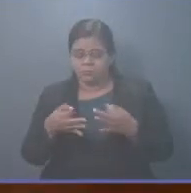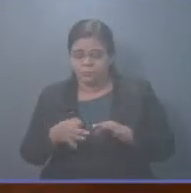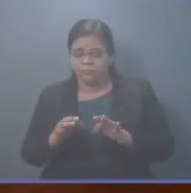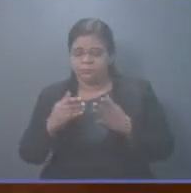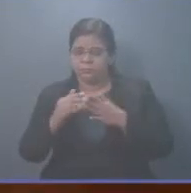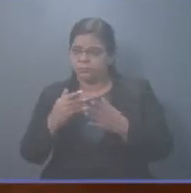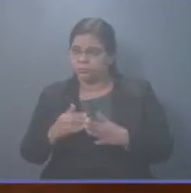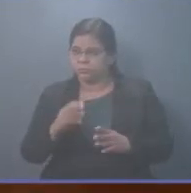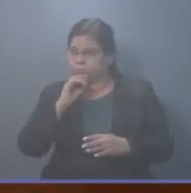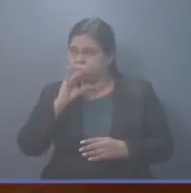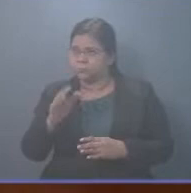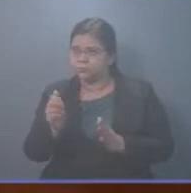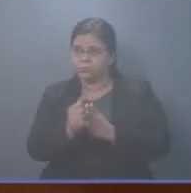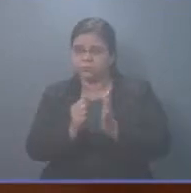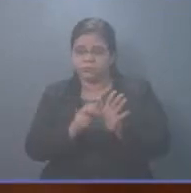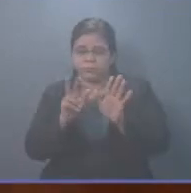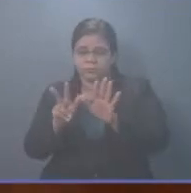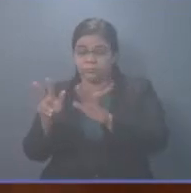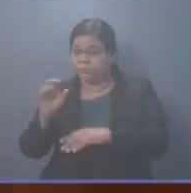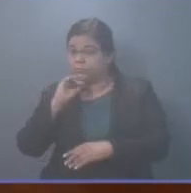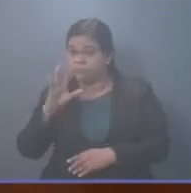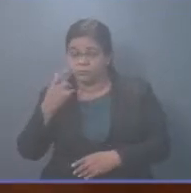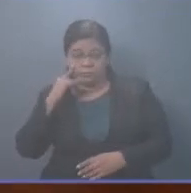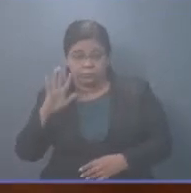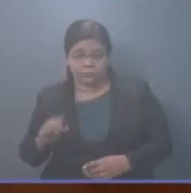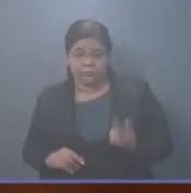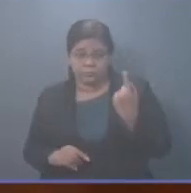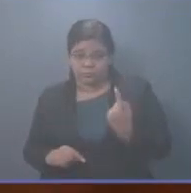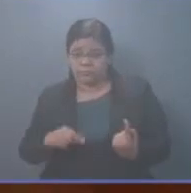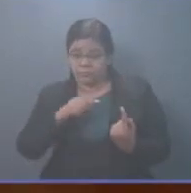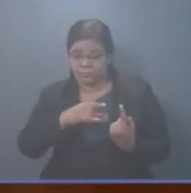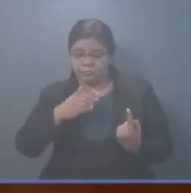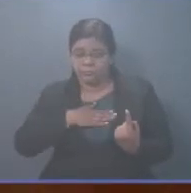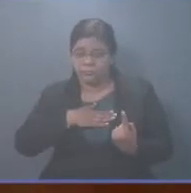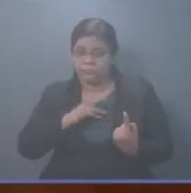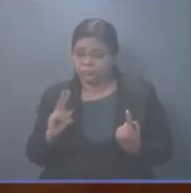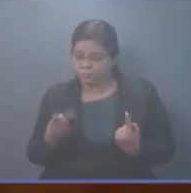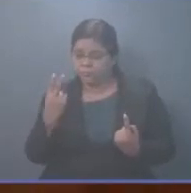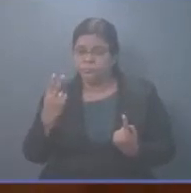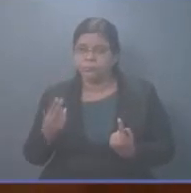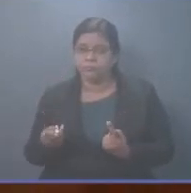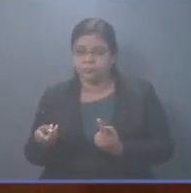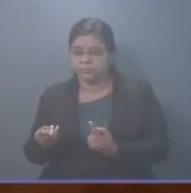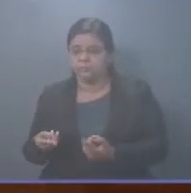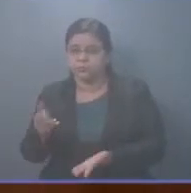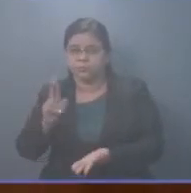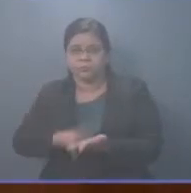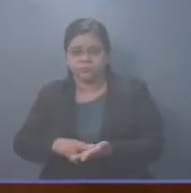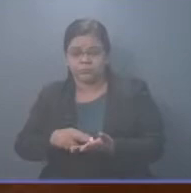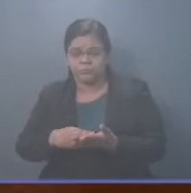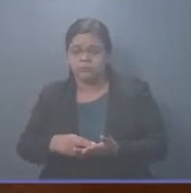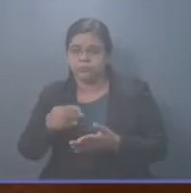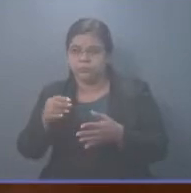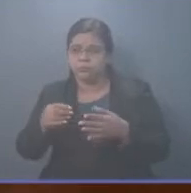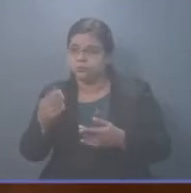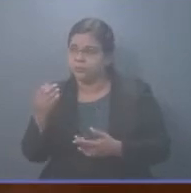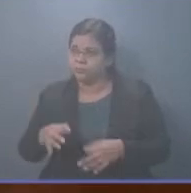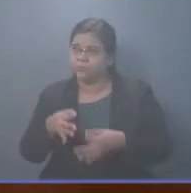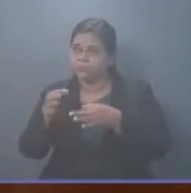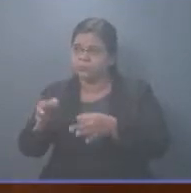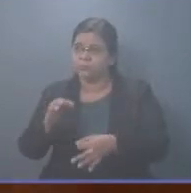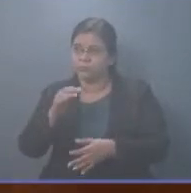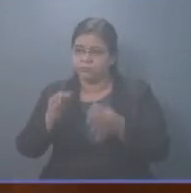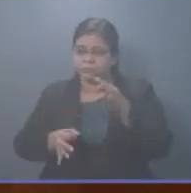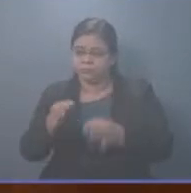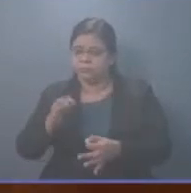Duplicidad de asientos, artículo 88. Cuando se identifique la duplicidad de asientos para una misma persona, se pondrá en conocimiento del juez de familia a fin de que